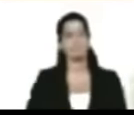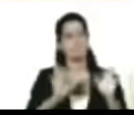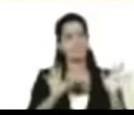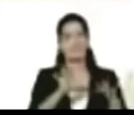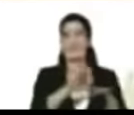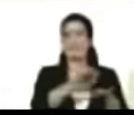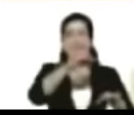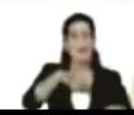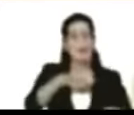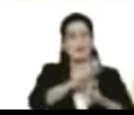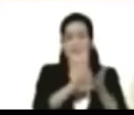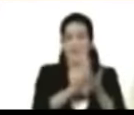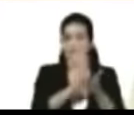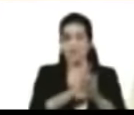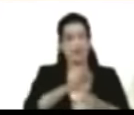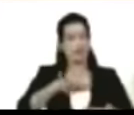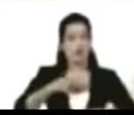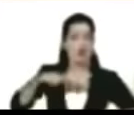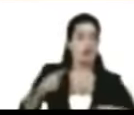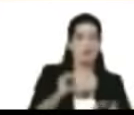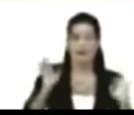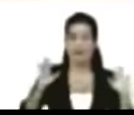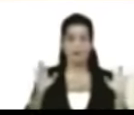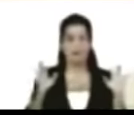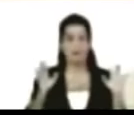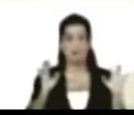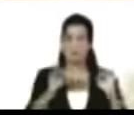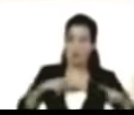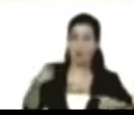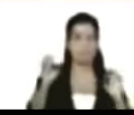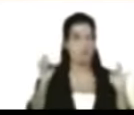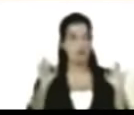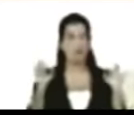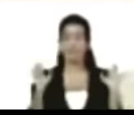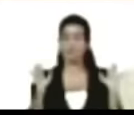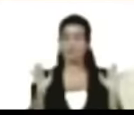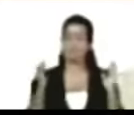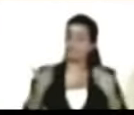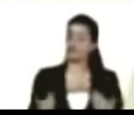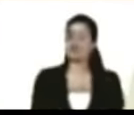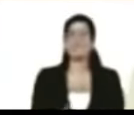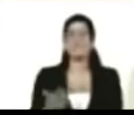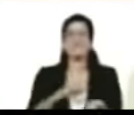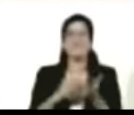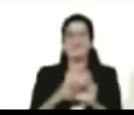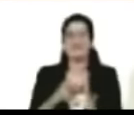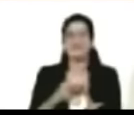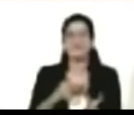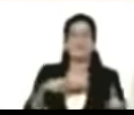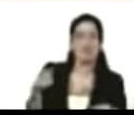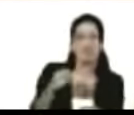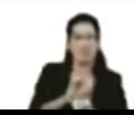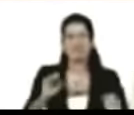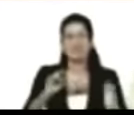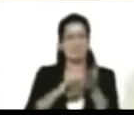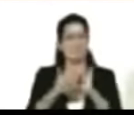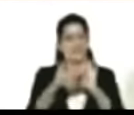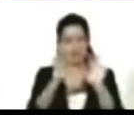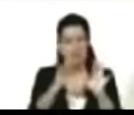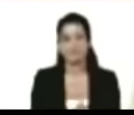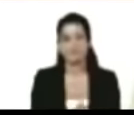Dejen quieto quien quieto está, porque Rondón no ha peleado. Yo solamente me refiero,